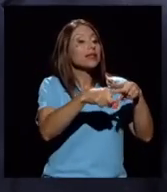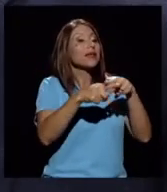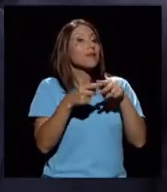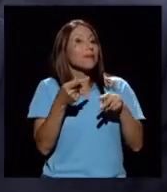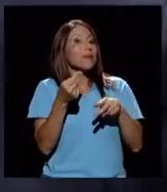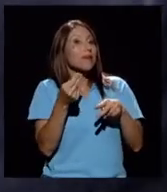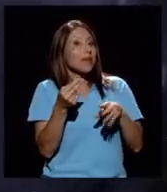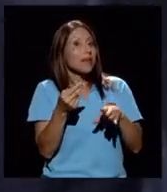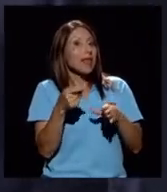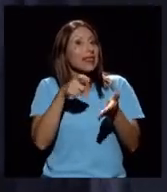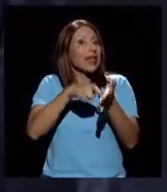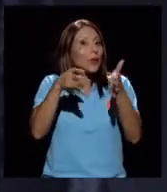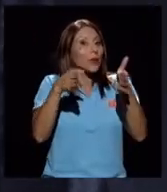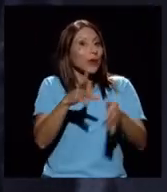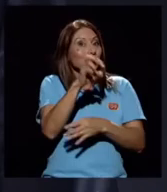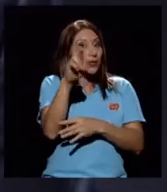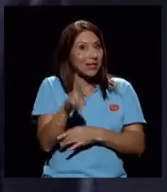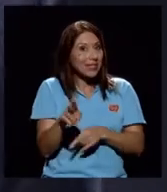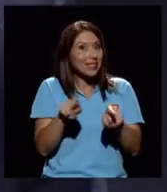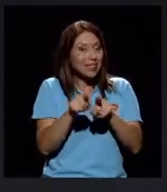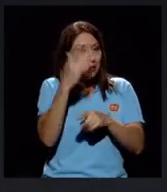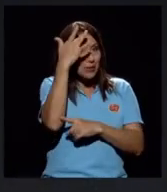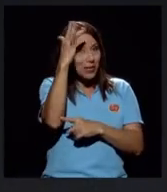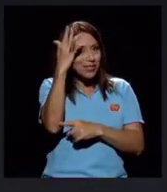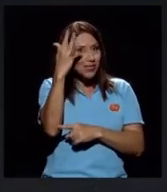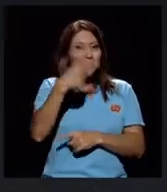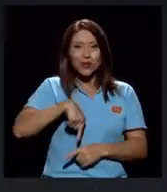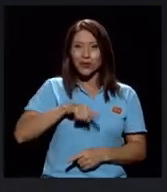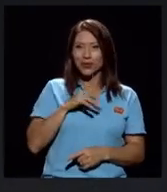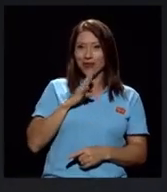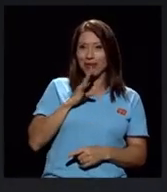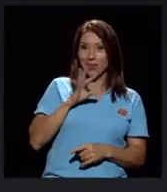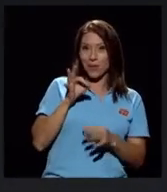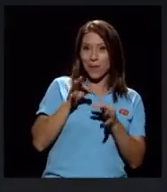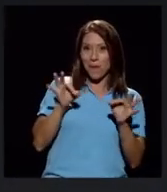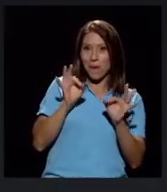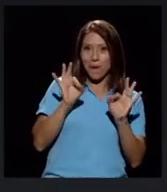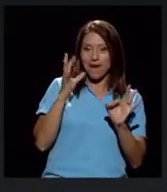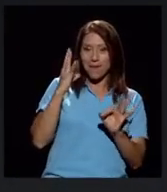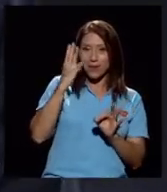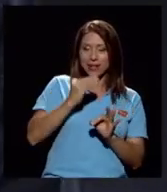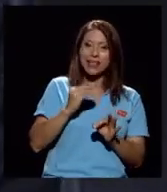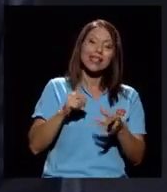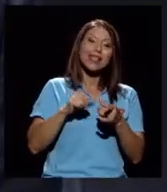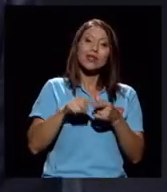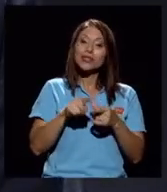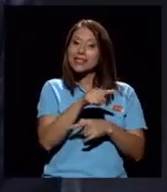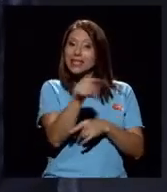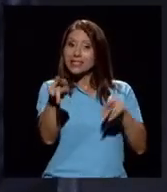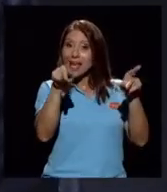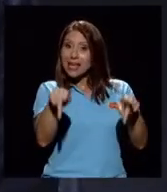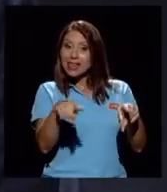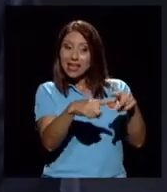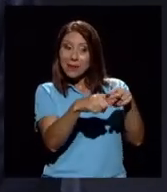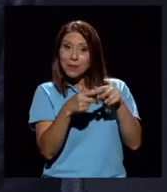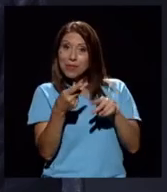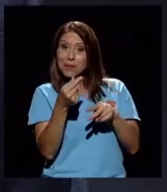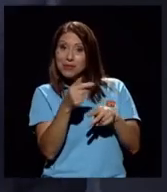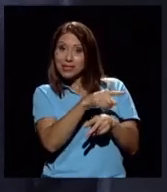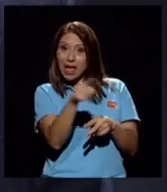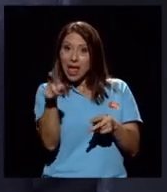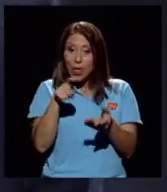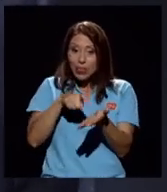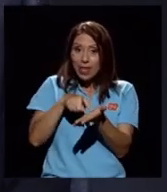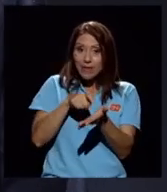mucho cumplido los tengo entonces de este de esa gente tiene que pensar verdad y yo yo yo